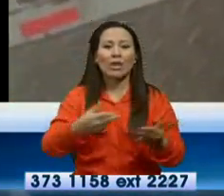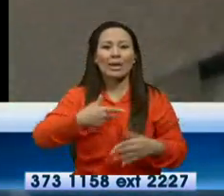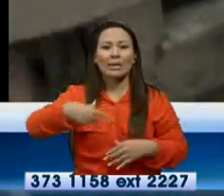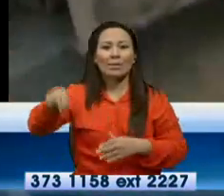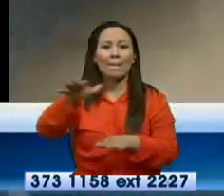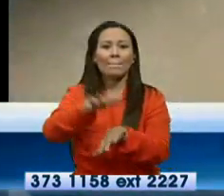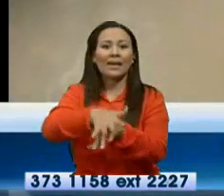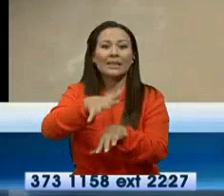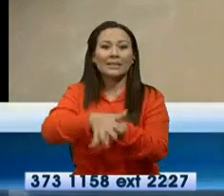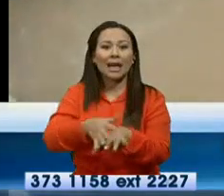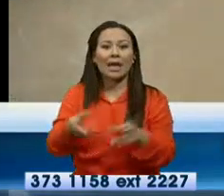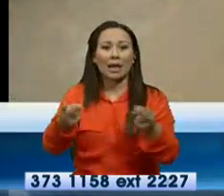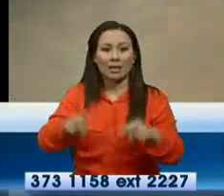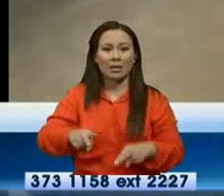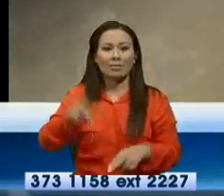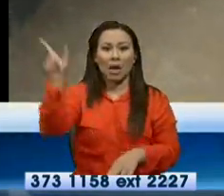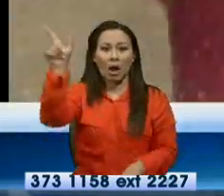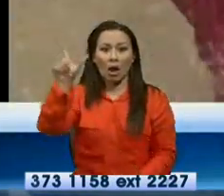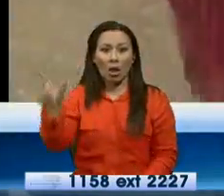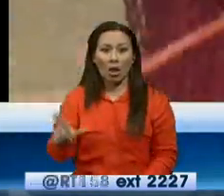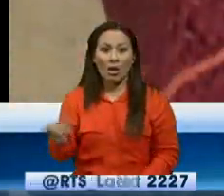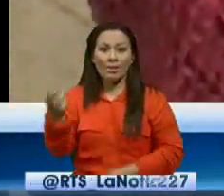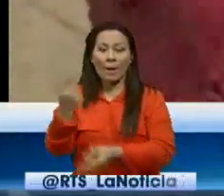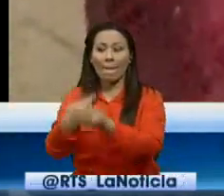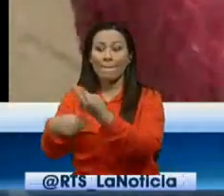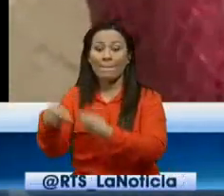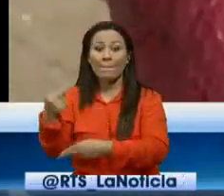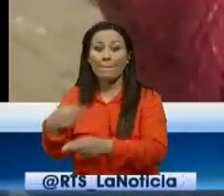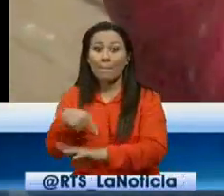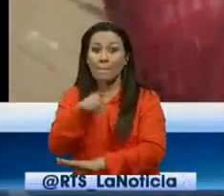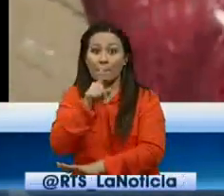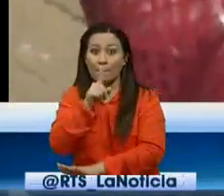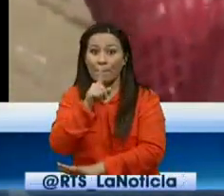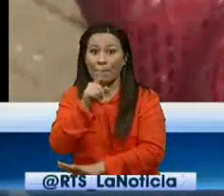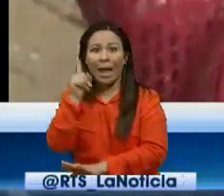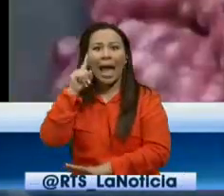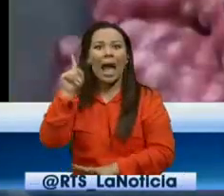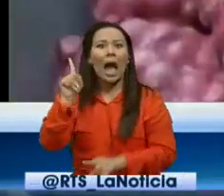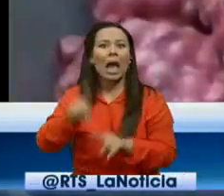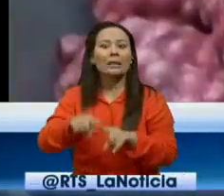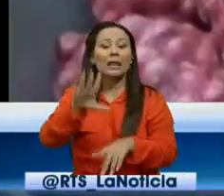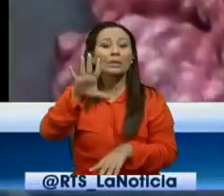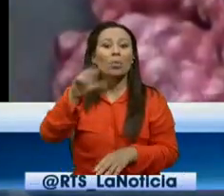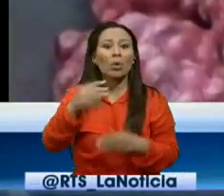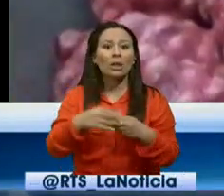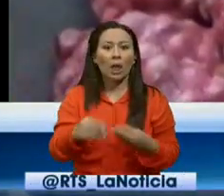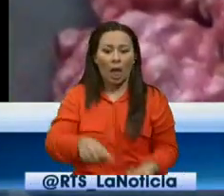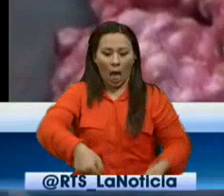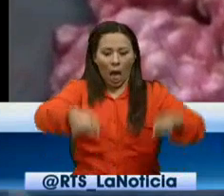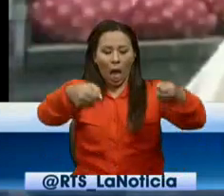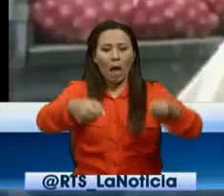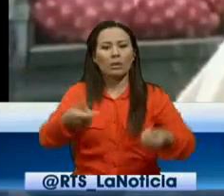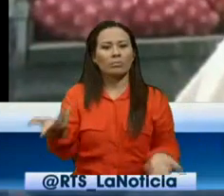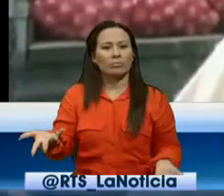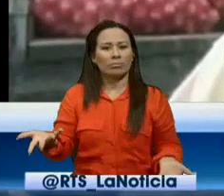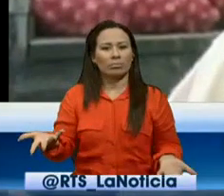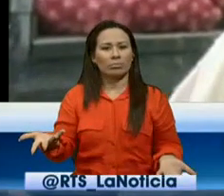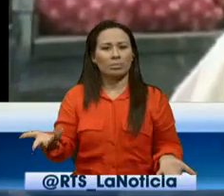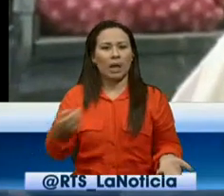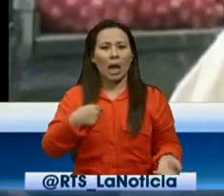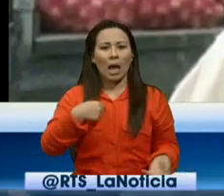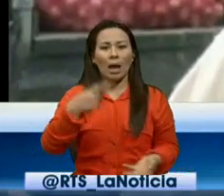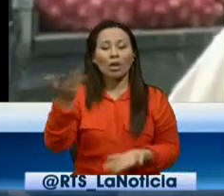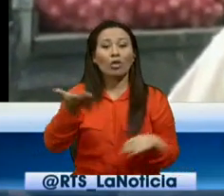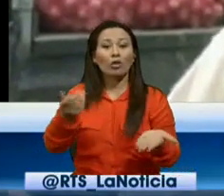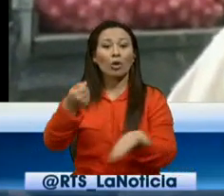de Machala y la provincia de Loja, donde sería comercializada hasta en $50 cada quintal. El producto es